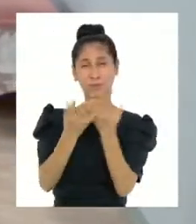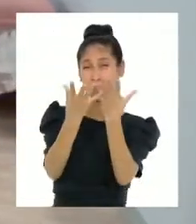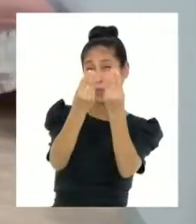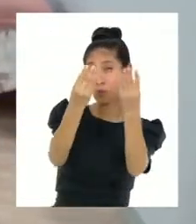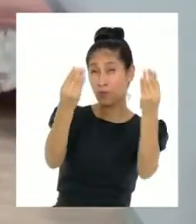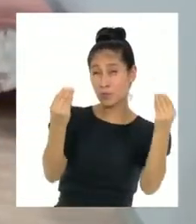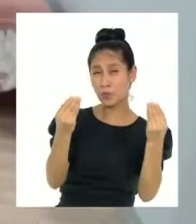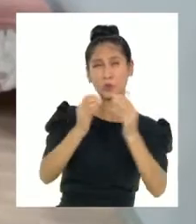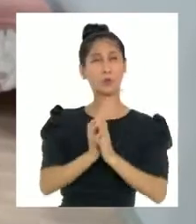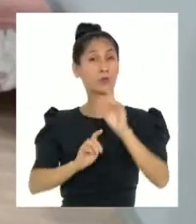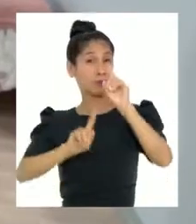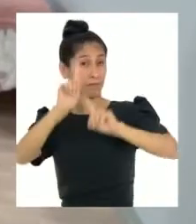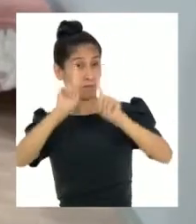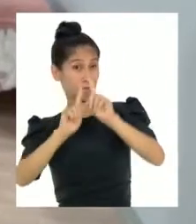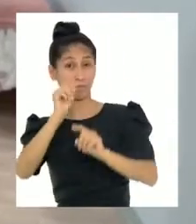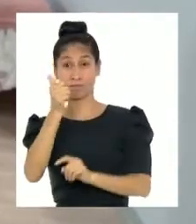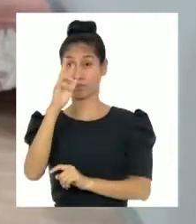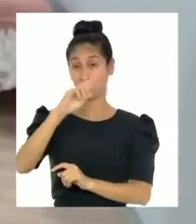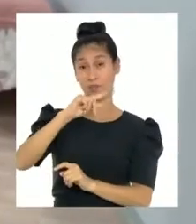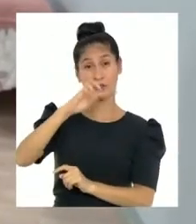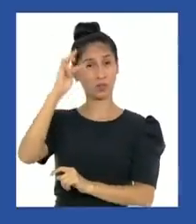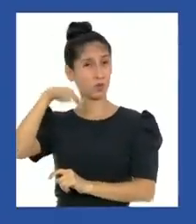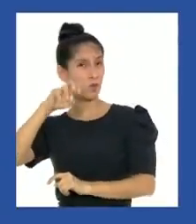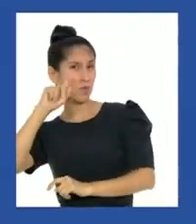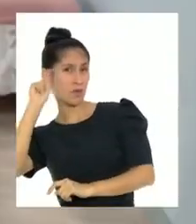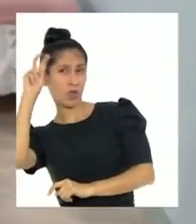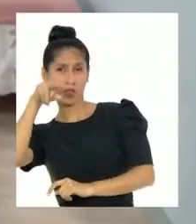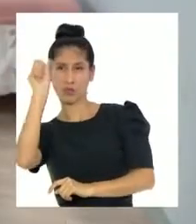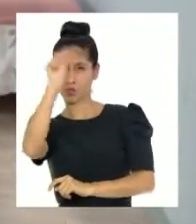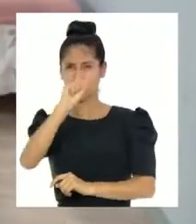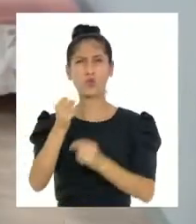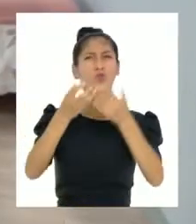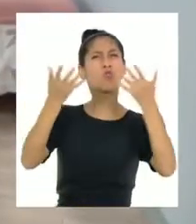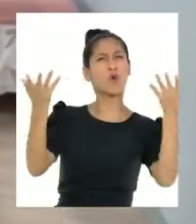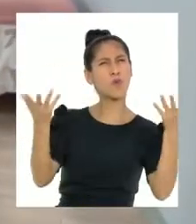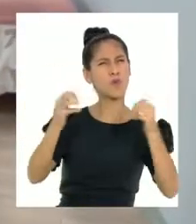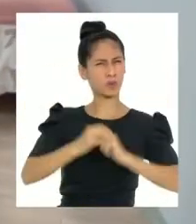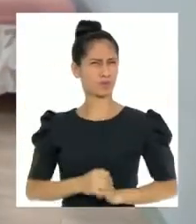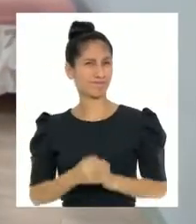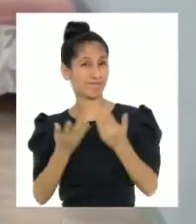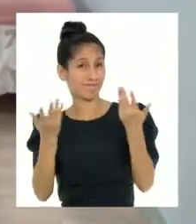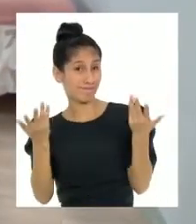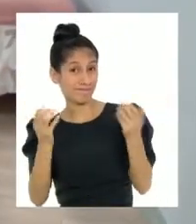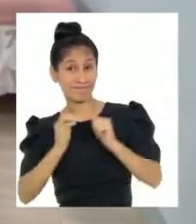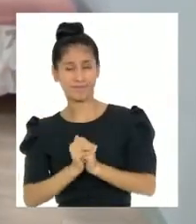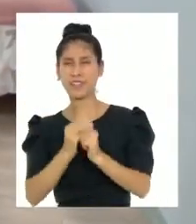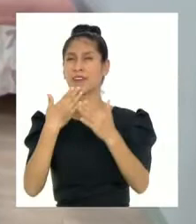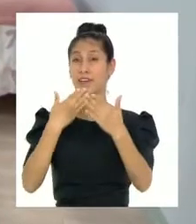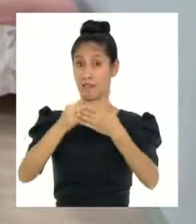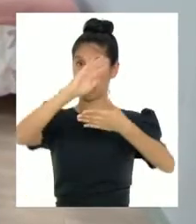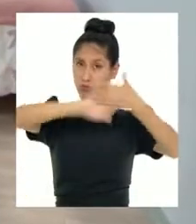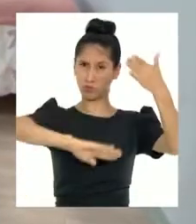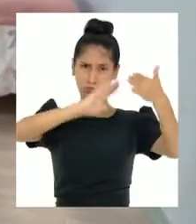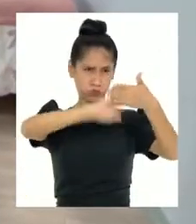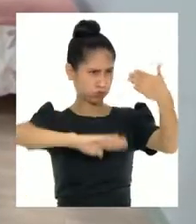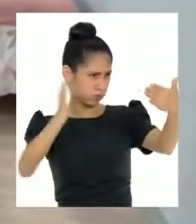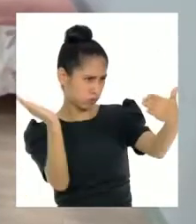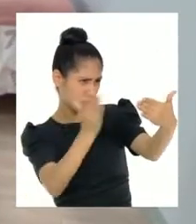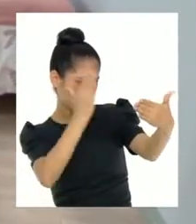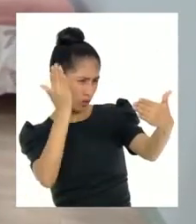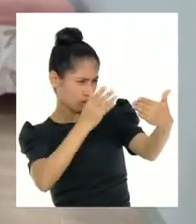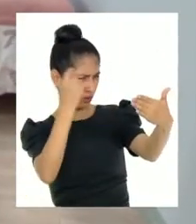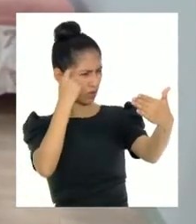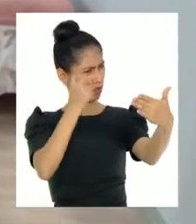nuestros argumentos nacen de los libros, ¿no? Como vemos, gracias a la literatura podemos